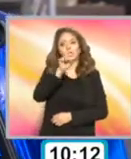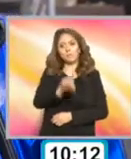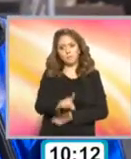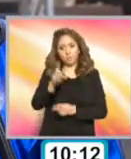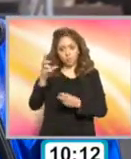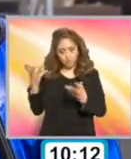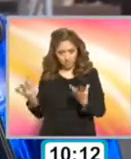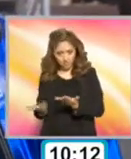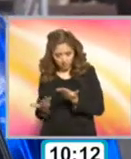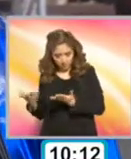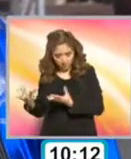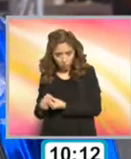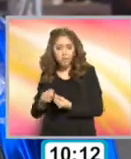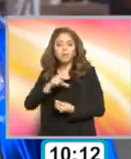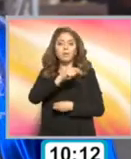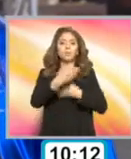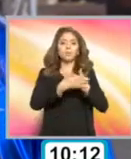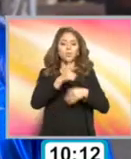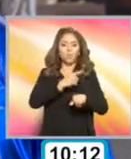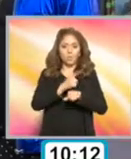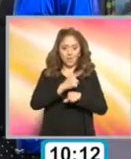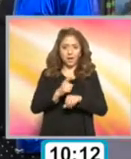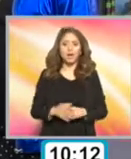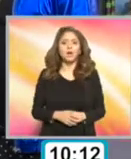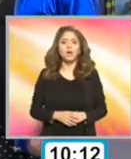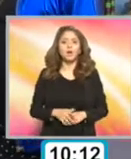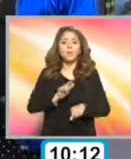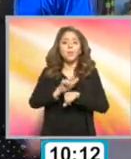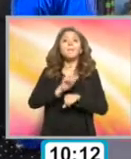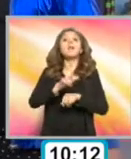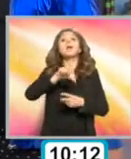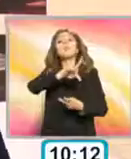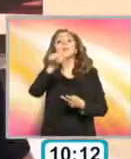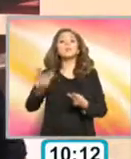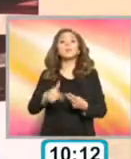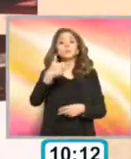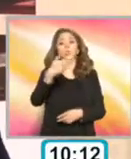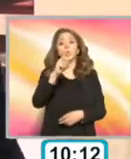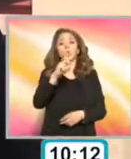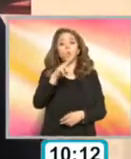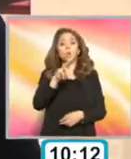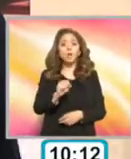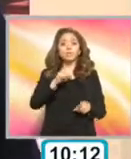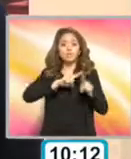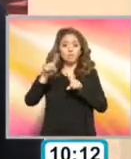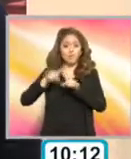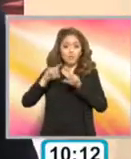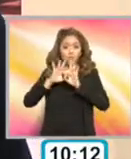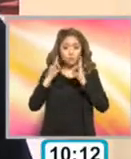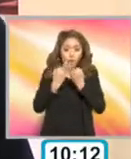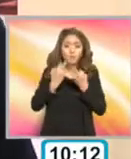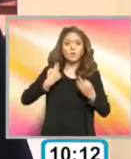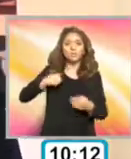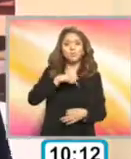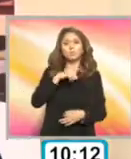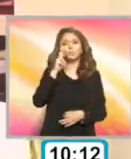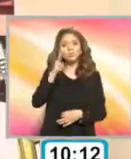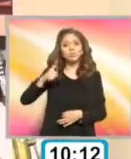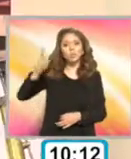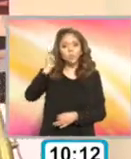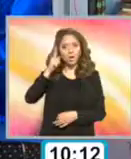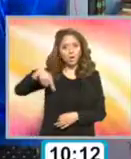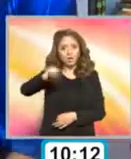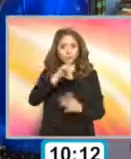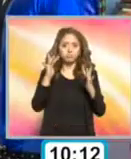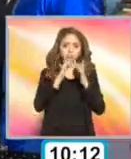para Guatemala, si no me equivoco. En abril vamos a estar por Guatemala y Honduras y vienen nuevos temas, vienen nuevas cosas, así que todo el mundo chequeando las redes sociales. Y esperamos volver